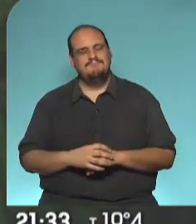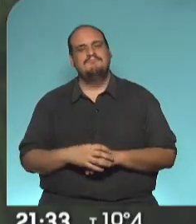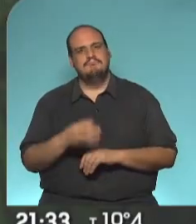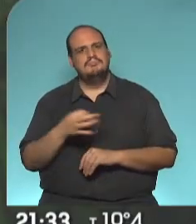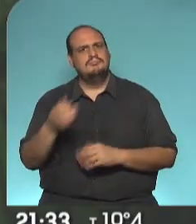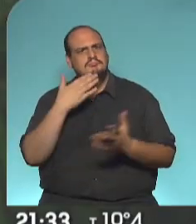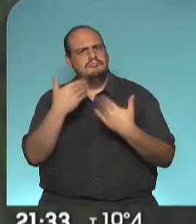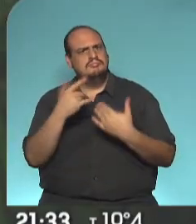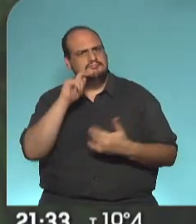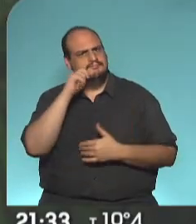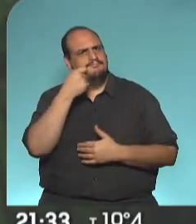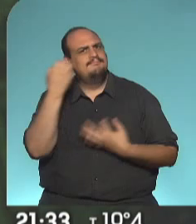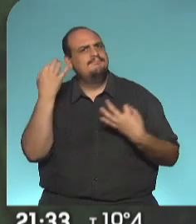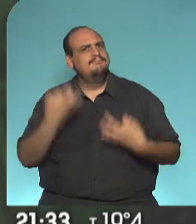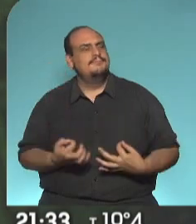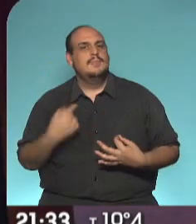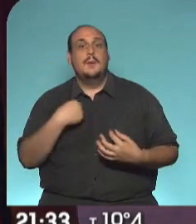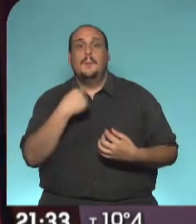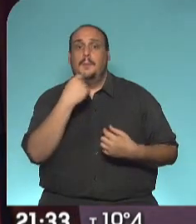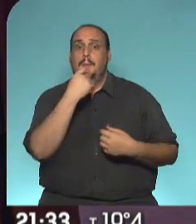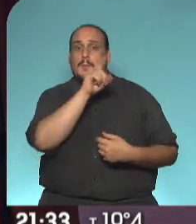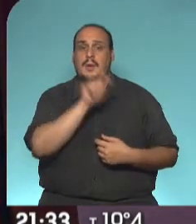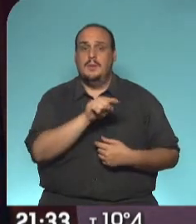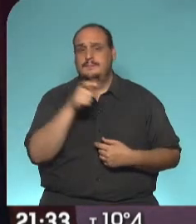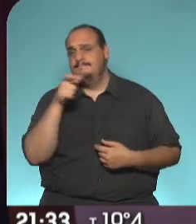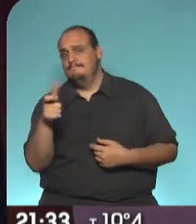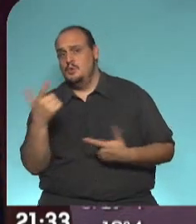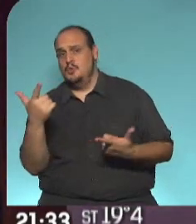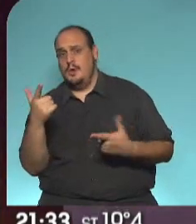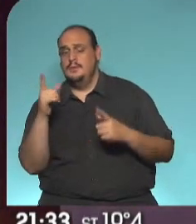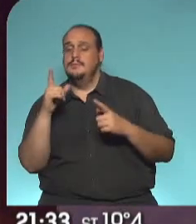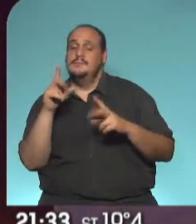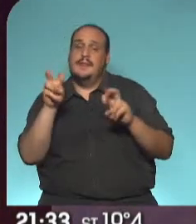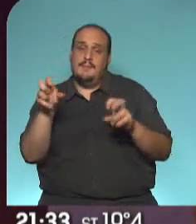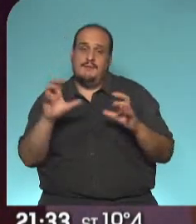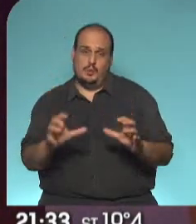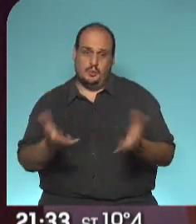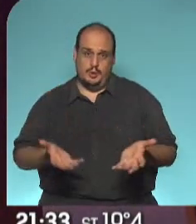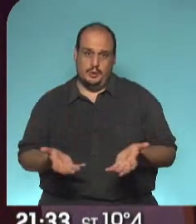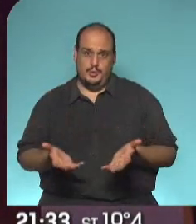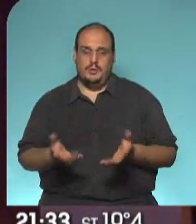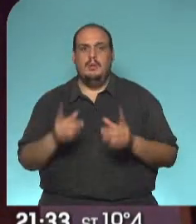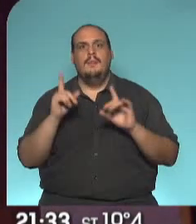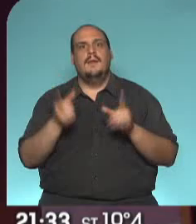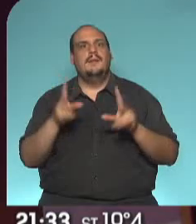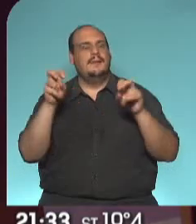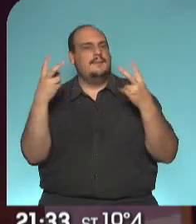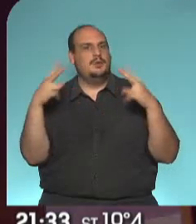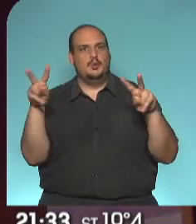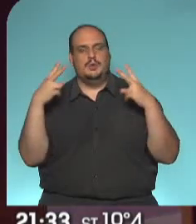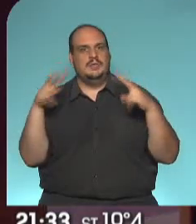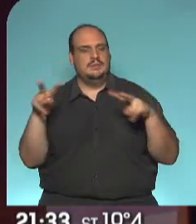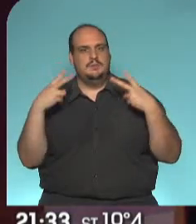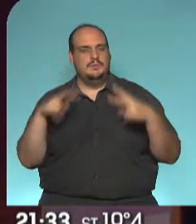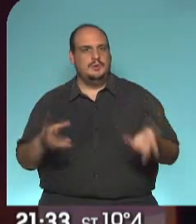sido rica la entrevista claro hay preguntas que todavía no tienen respuesta pablo la del fútbol peor aún todo lo concerniente al turismo donde no se sabe